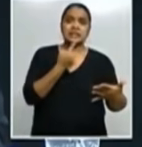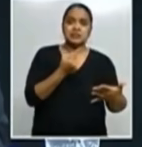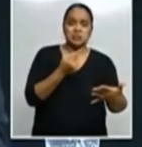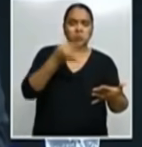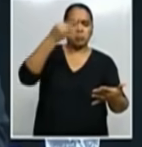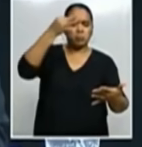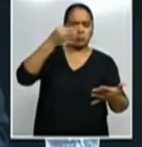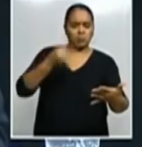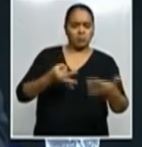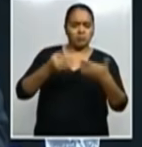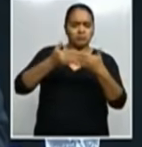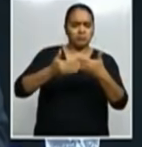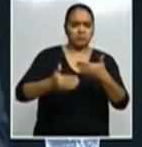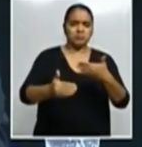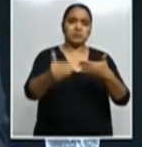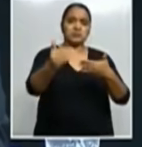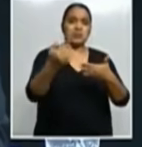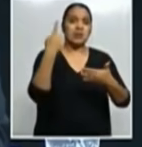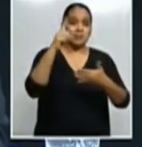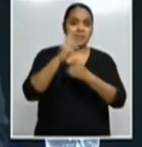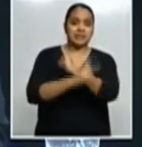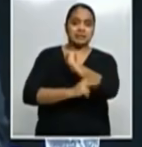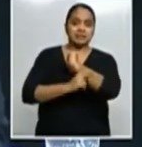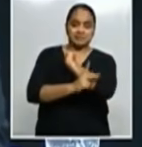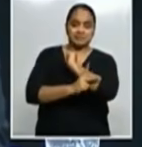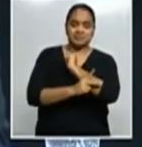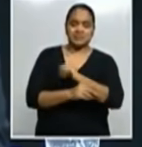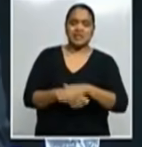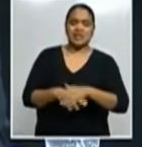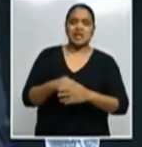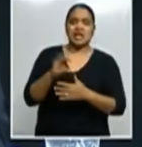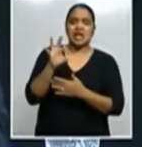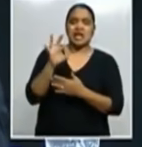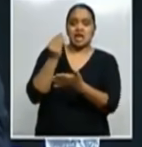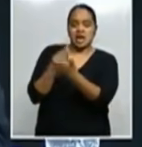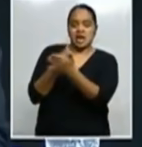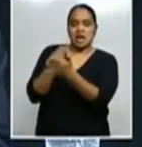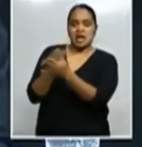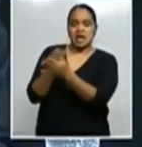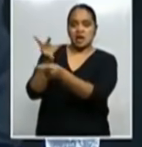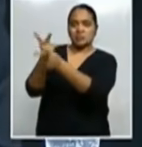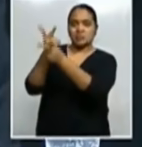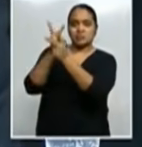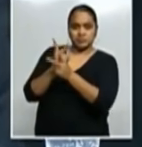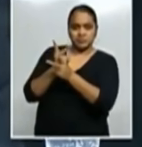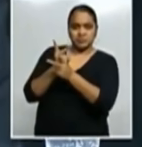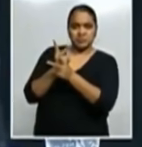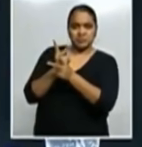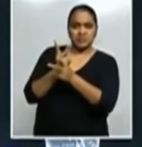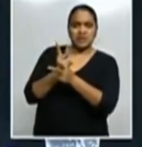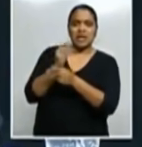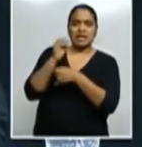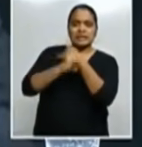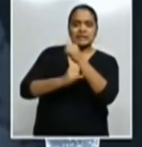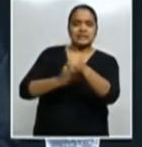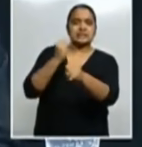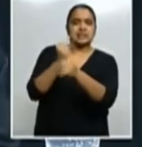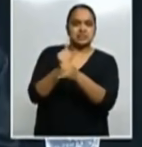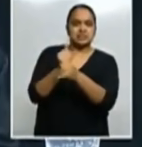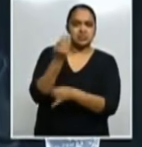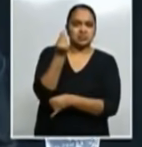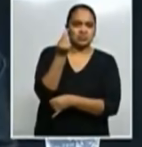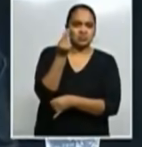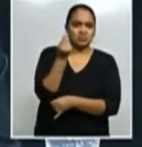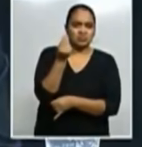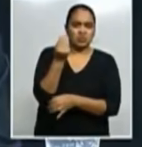país. El FMI, una institución que para todos es conocida, que es una institución muy estricta, no es fácil